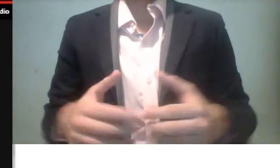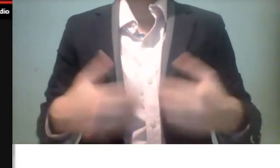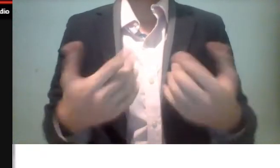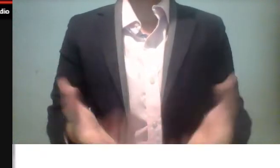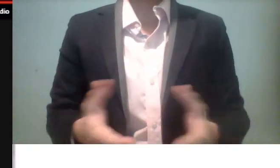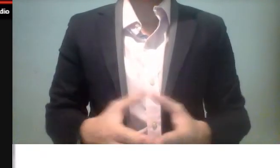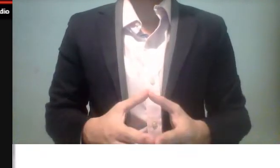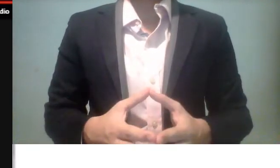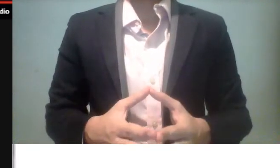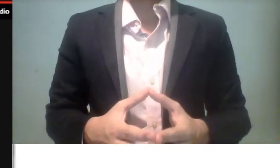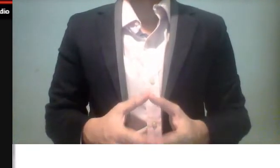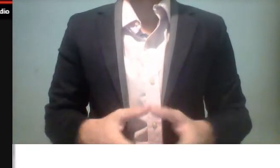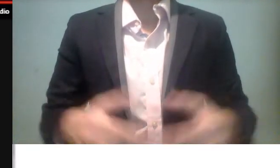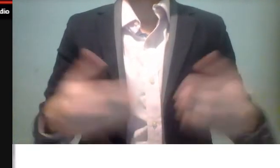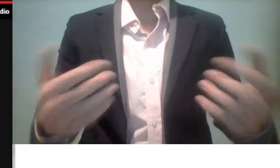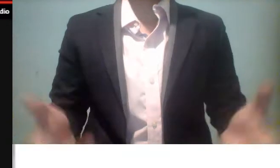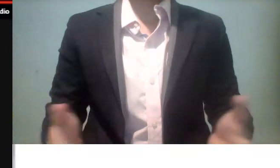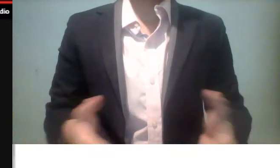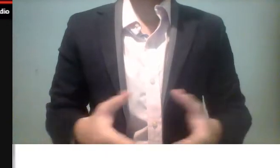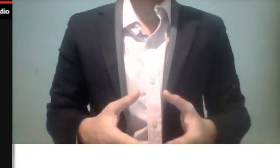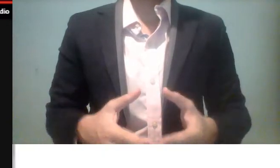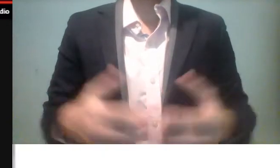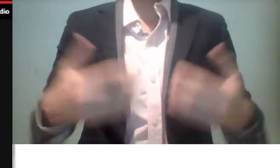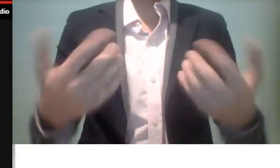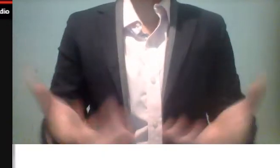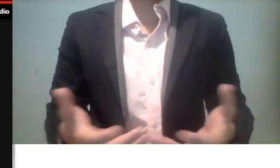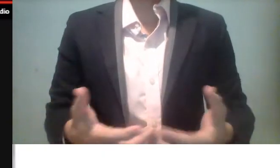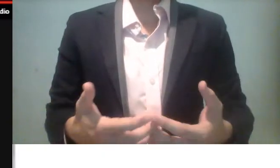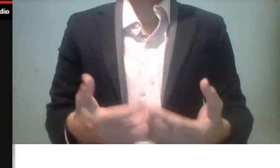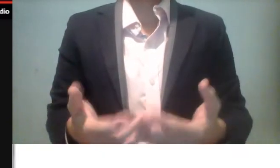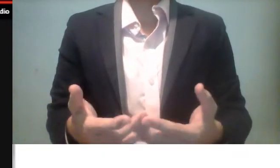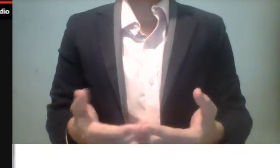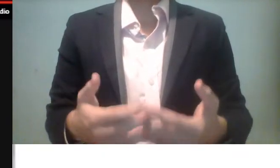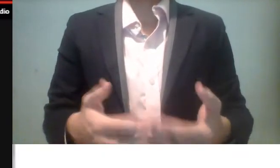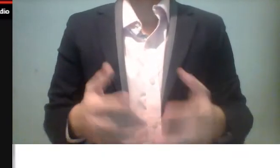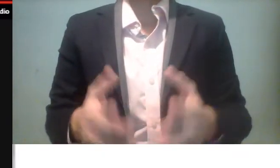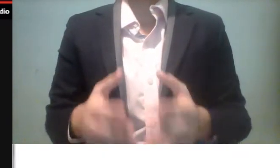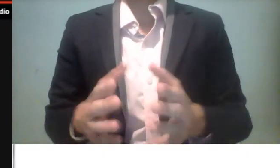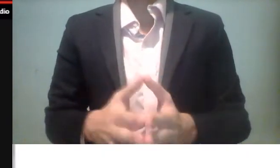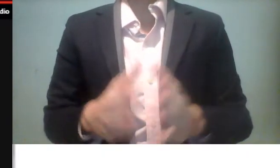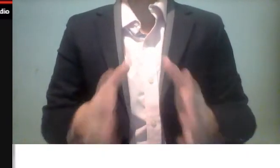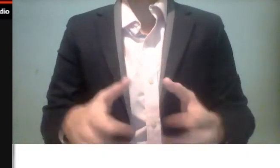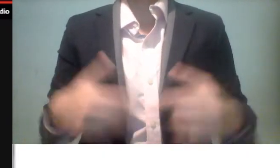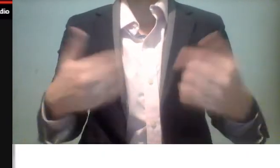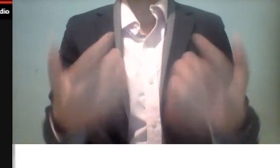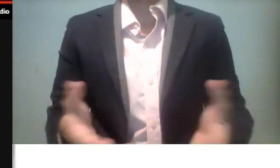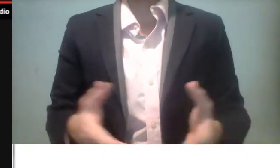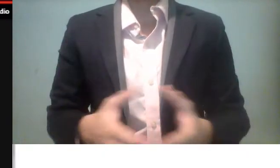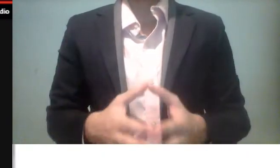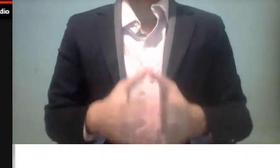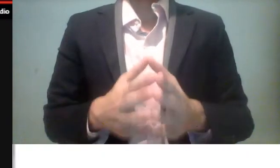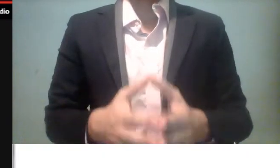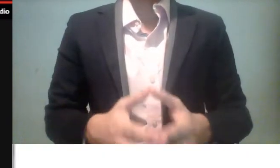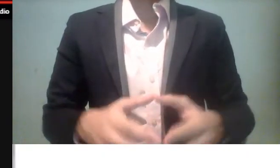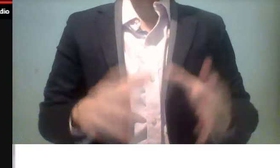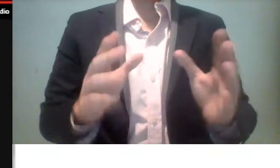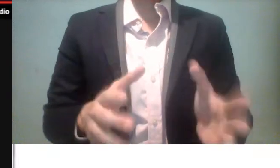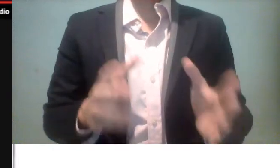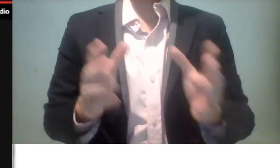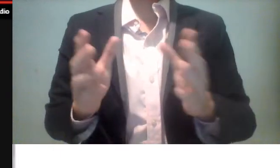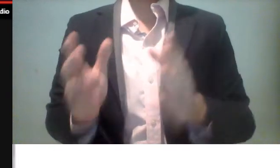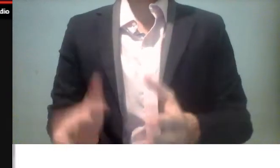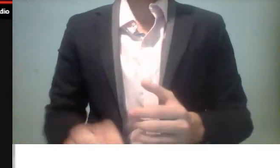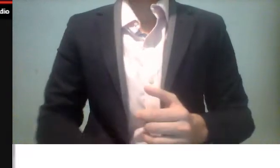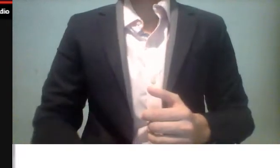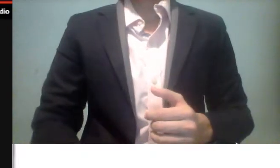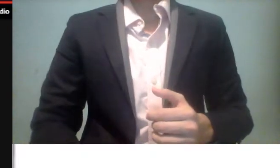el fin o el objetivo de que pues las personas que son responsables de una actividad ilegal tengan que ser llevadas ante la justicia. Ahora, ¿qué